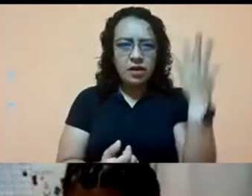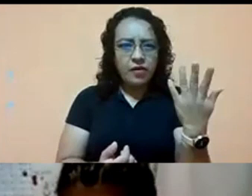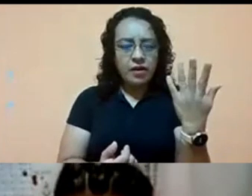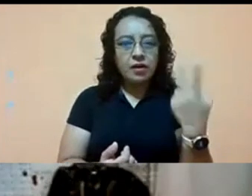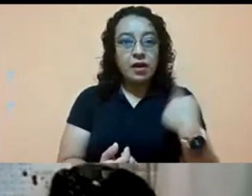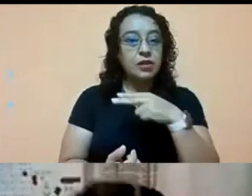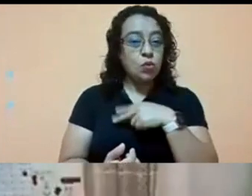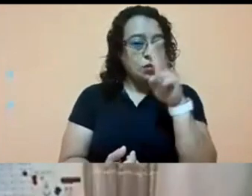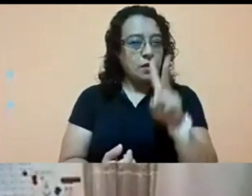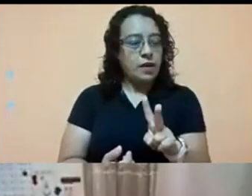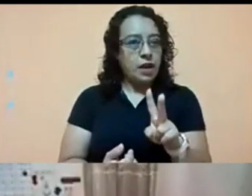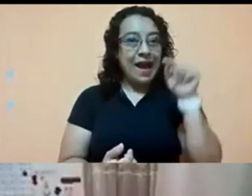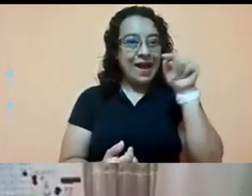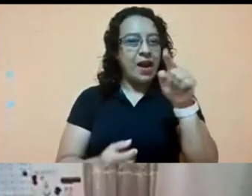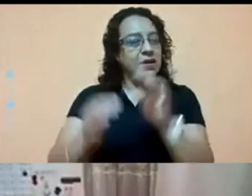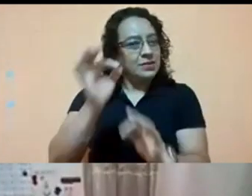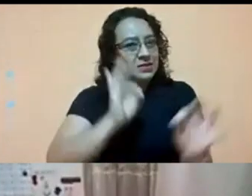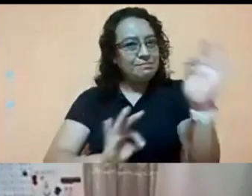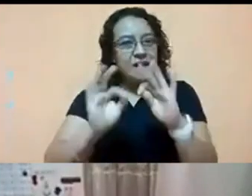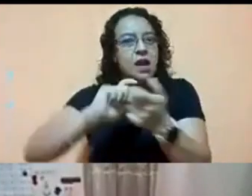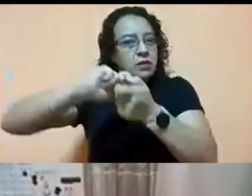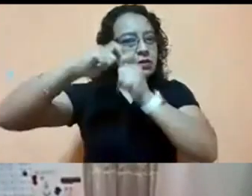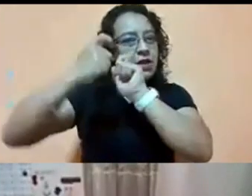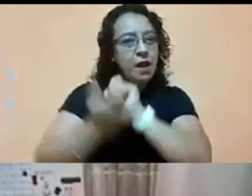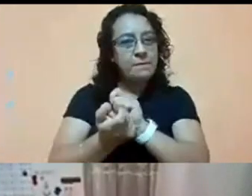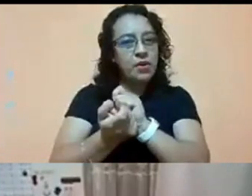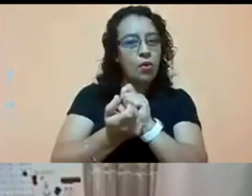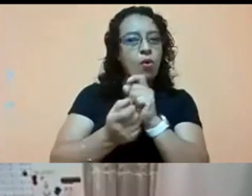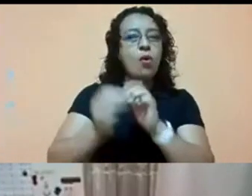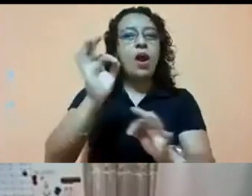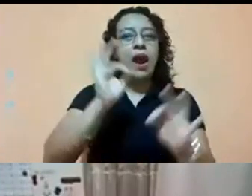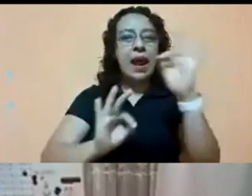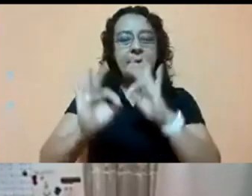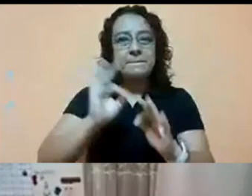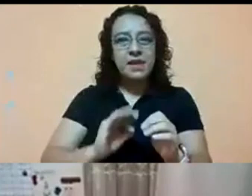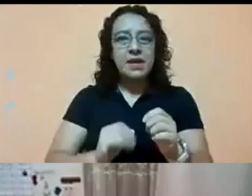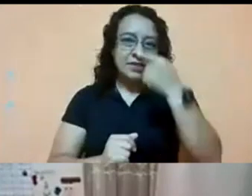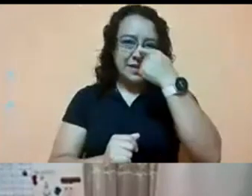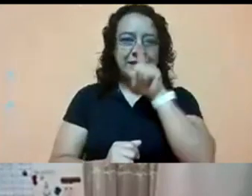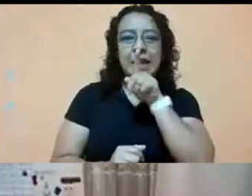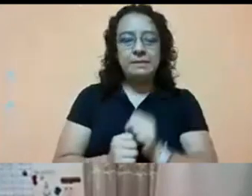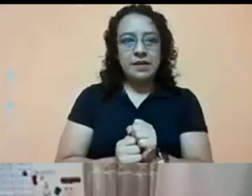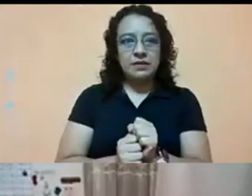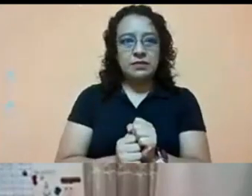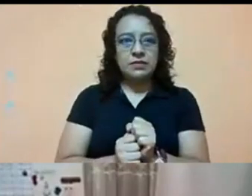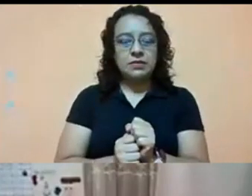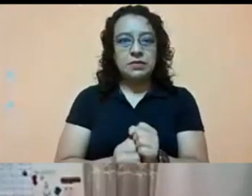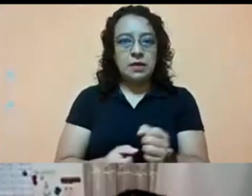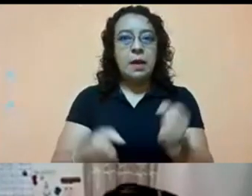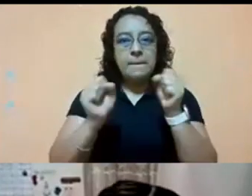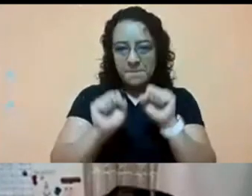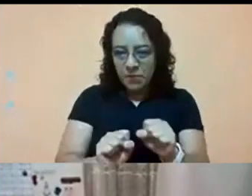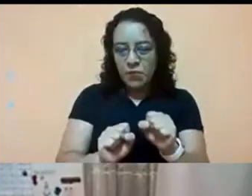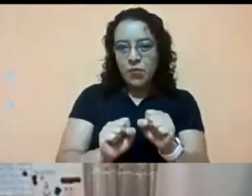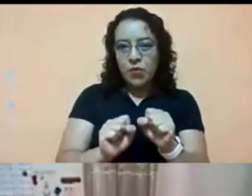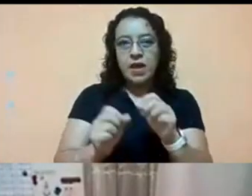inicie usted ahora mismo. Es el momento de hacer. Sin más preámbulo, para poder iniciar con nuestro programa, le